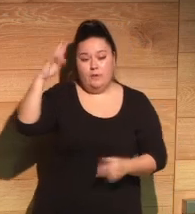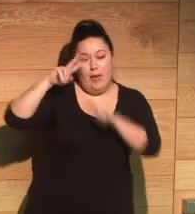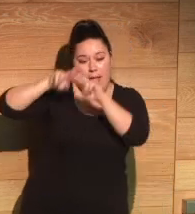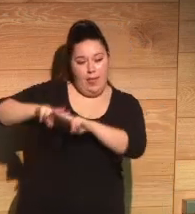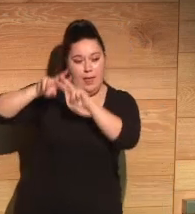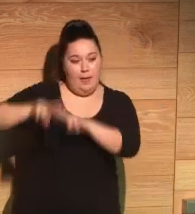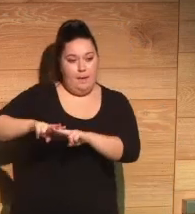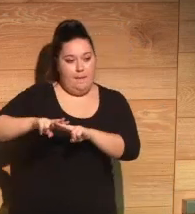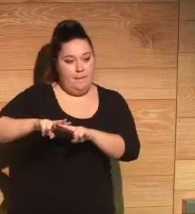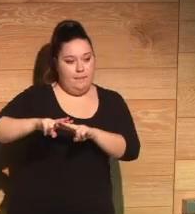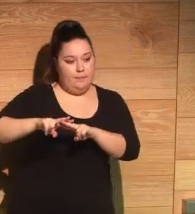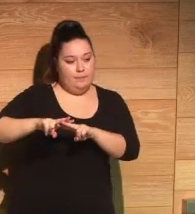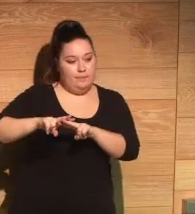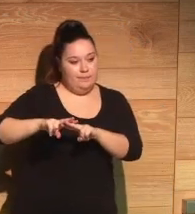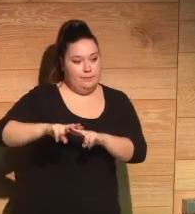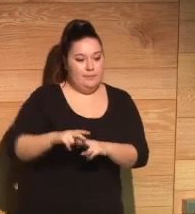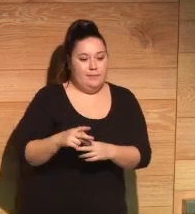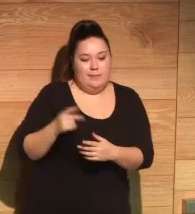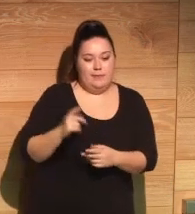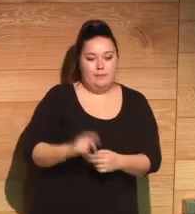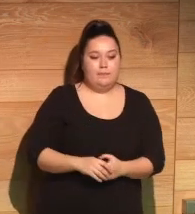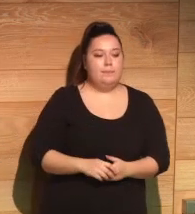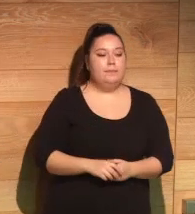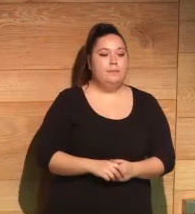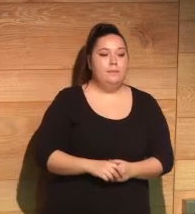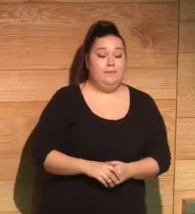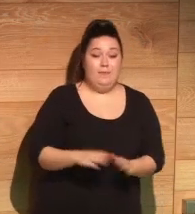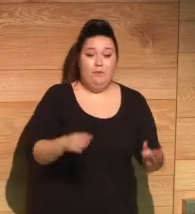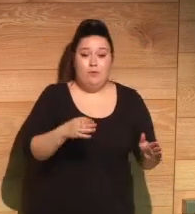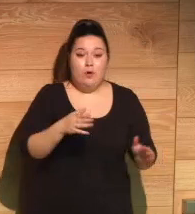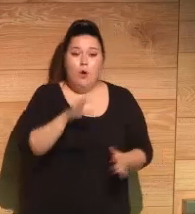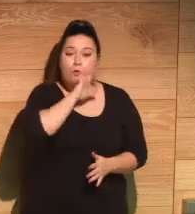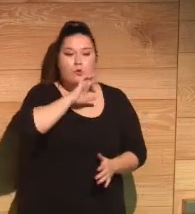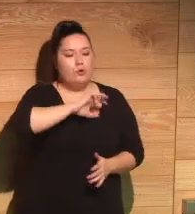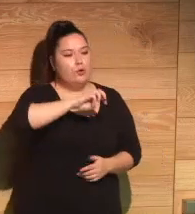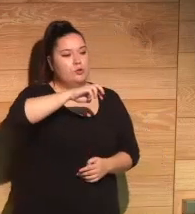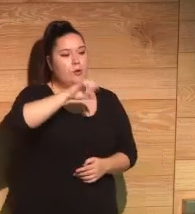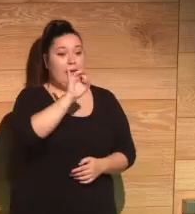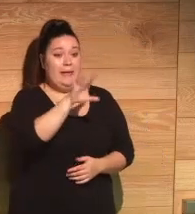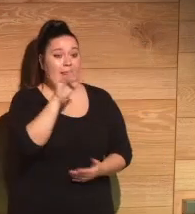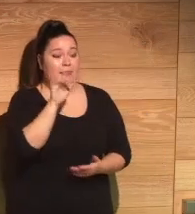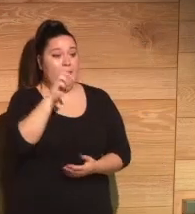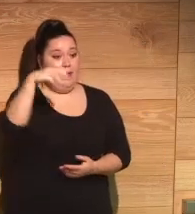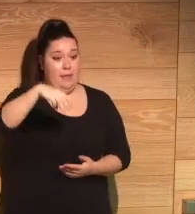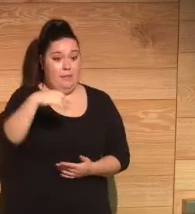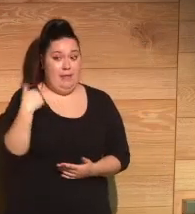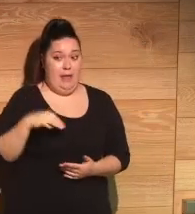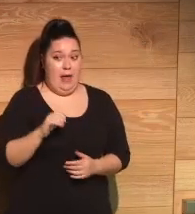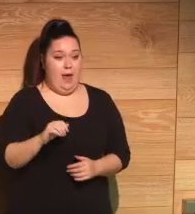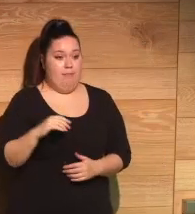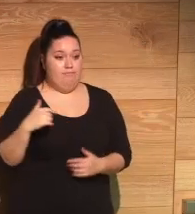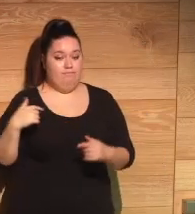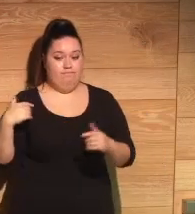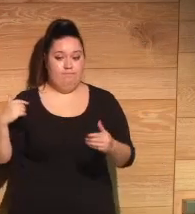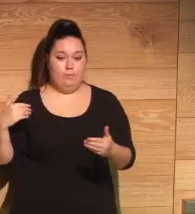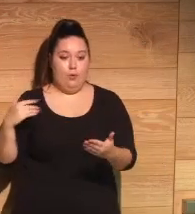es todo marxismo. Entonces es muy curioso, el 15M, de cual se cumplen 10 años, decía Umbral que los 30